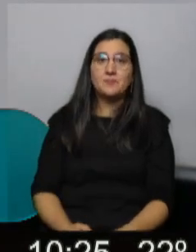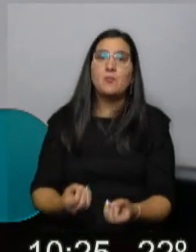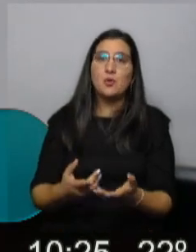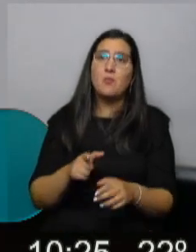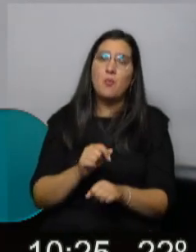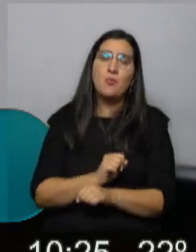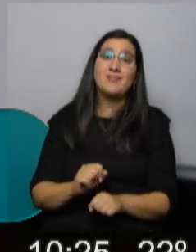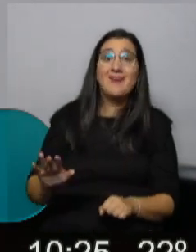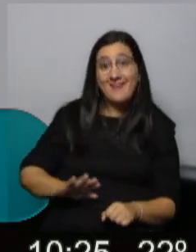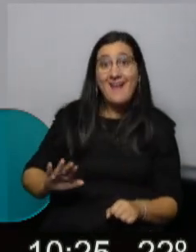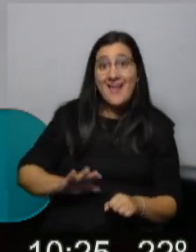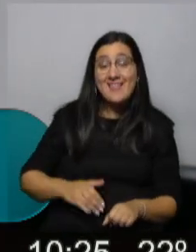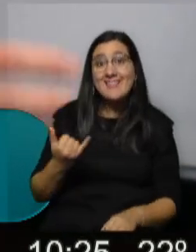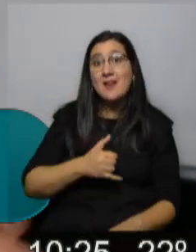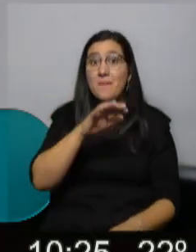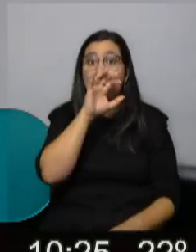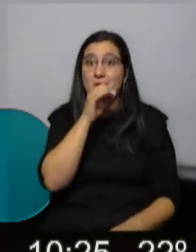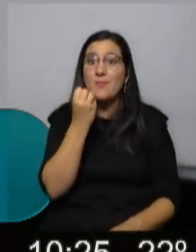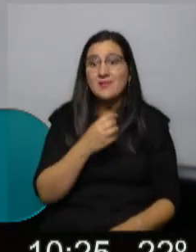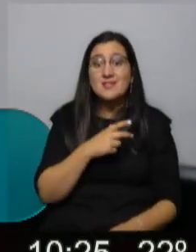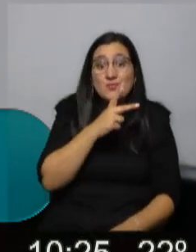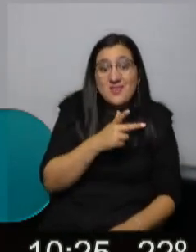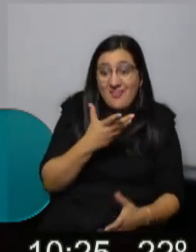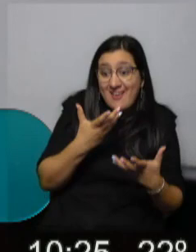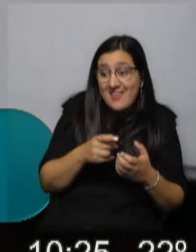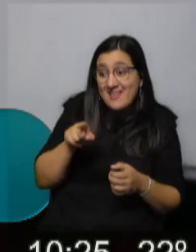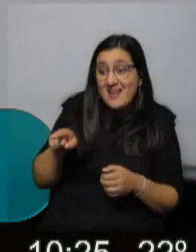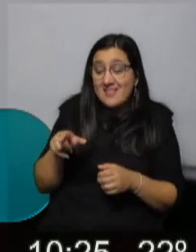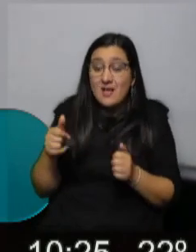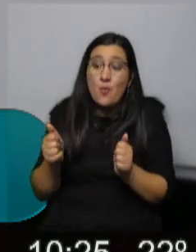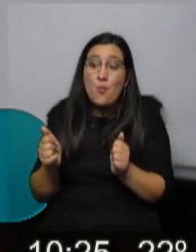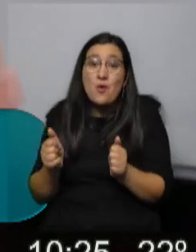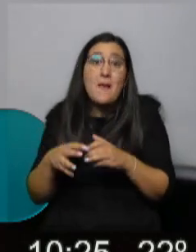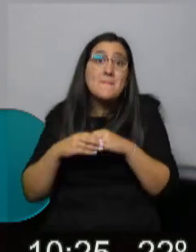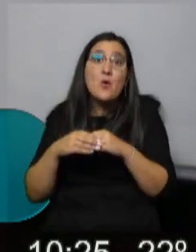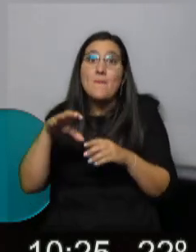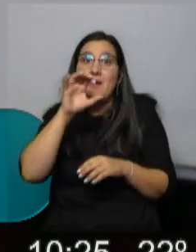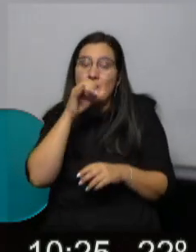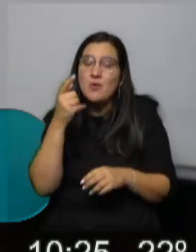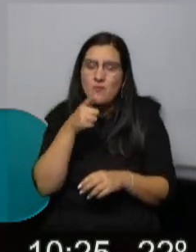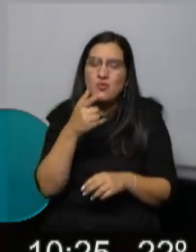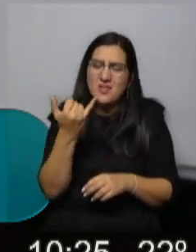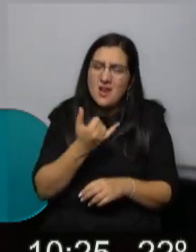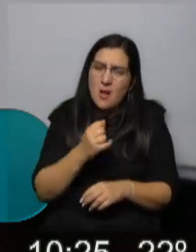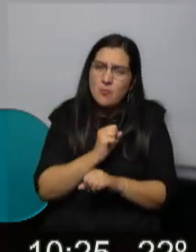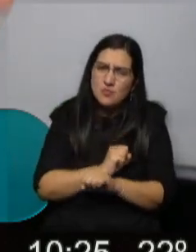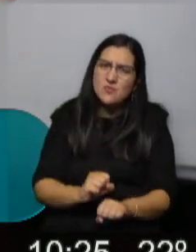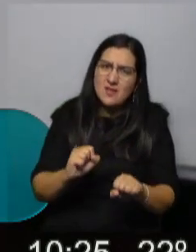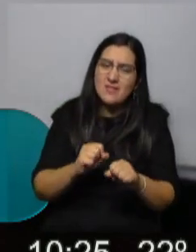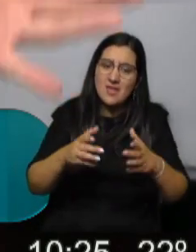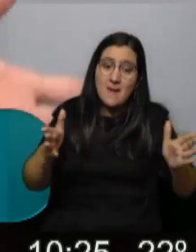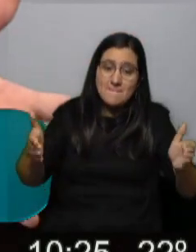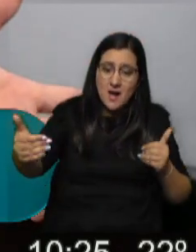vos podés tener ganas de... Porque tenés un niño y querés que tenga un perrito. Sí, bueno, pero ¿Tenés las posibilidades reales de espacio,